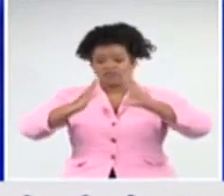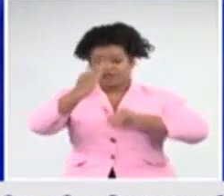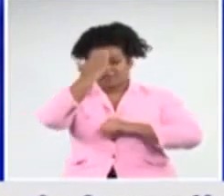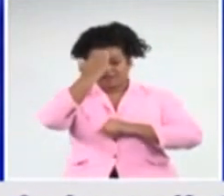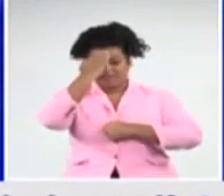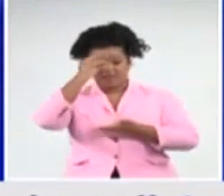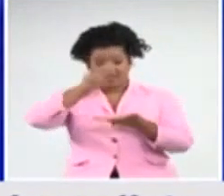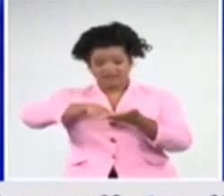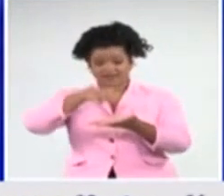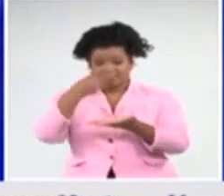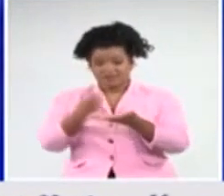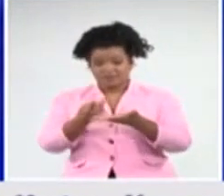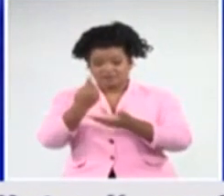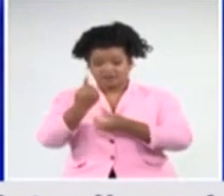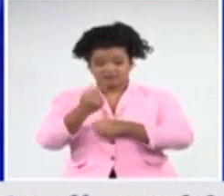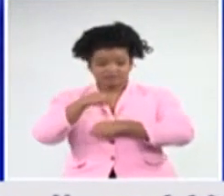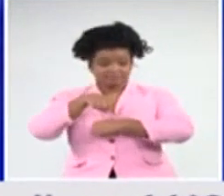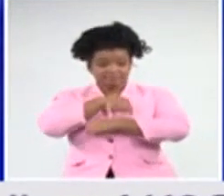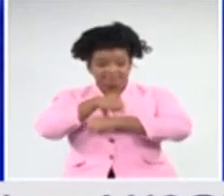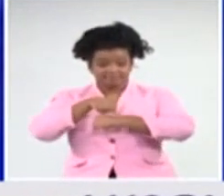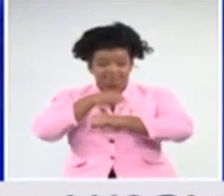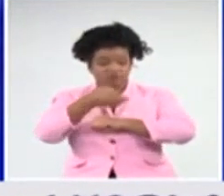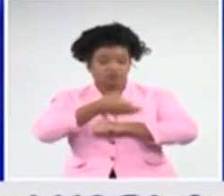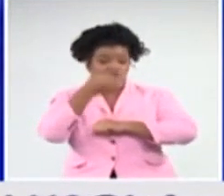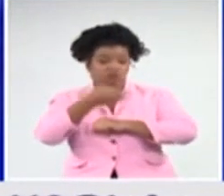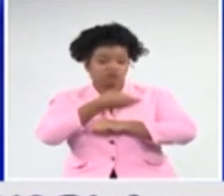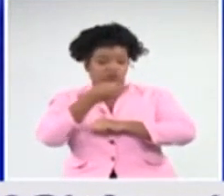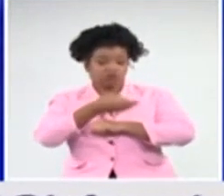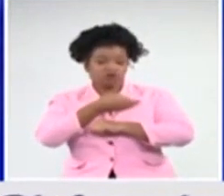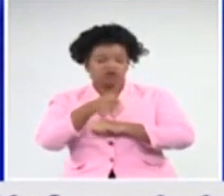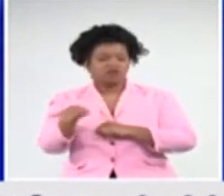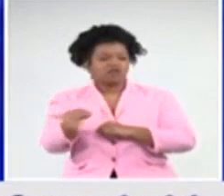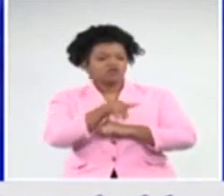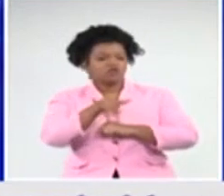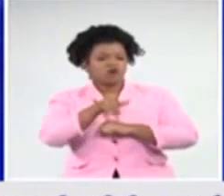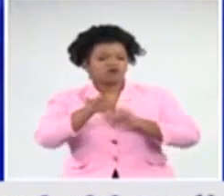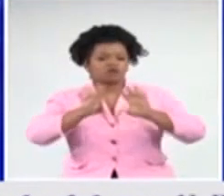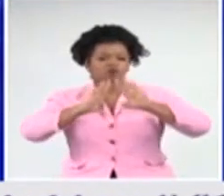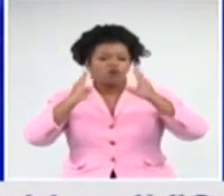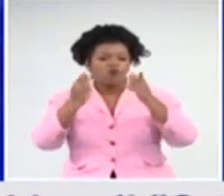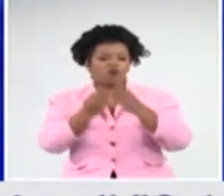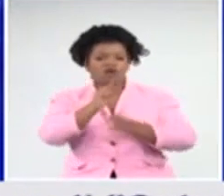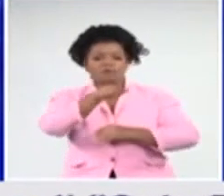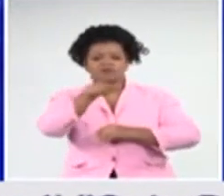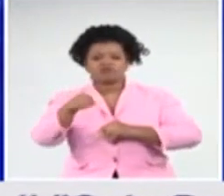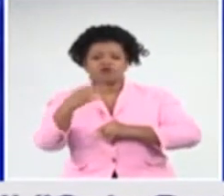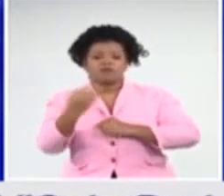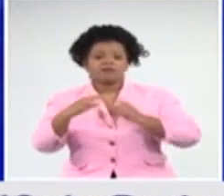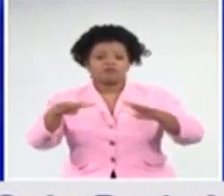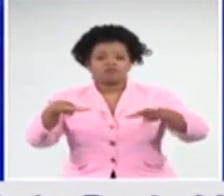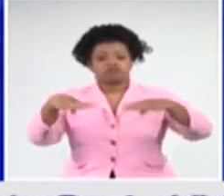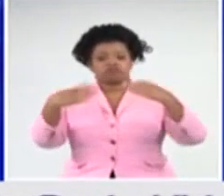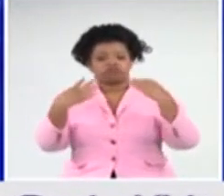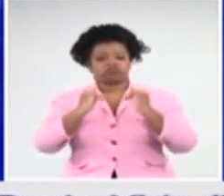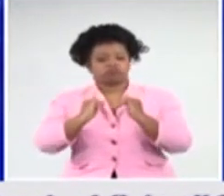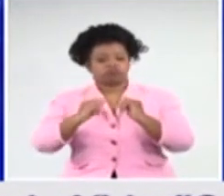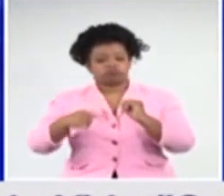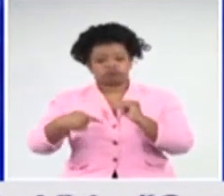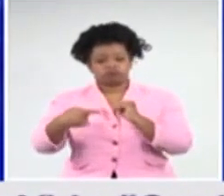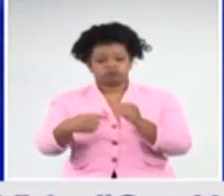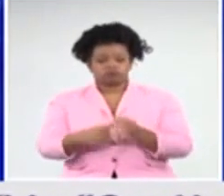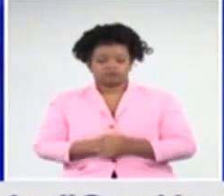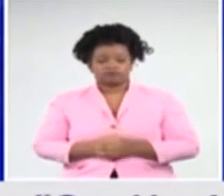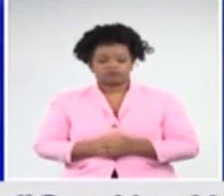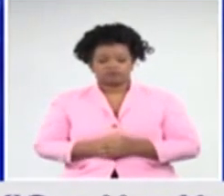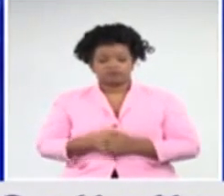en la primera hora y sobre todo a todas las personas que escuchan la información diariamente. Ayer se discutió fuerte.